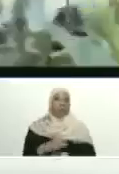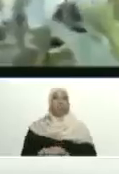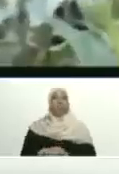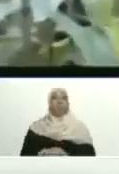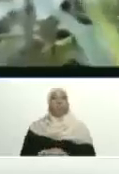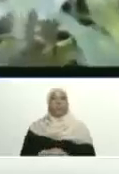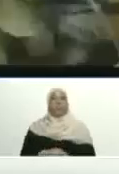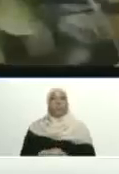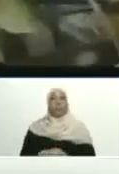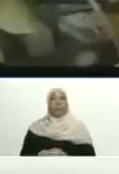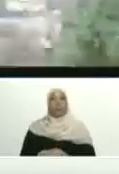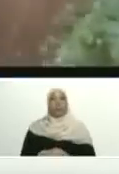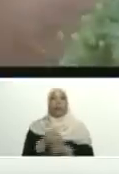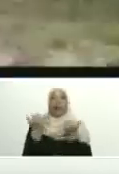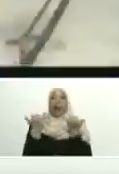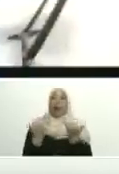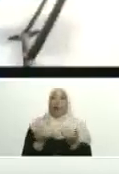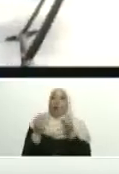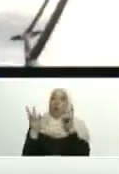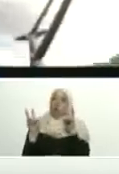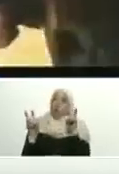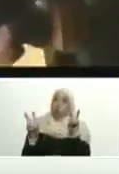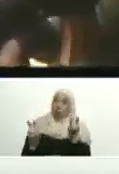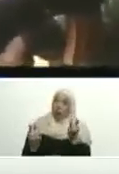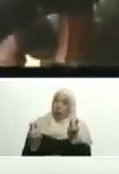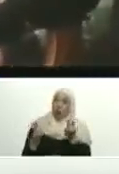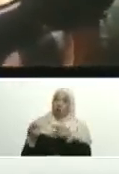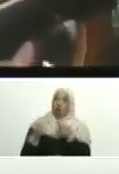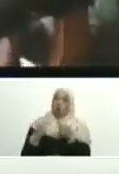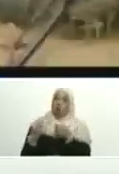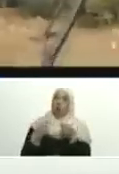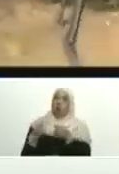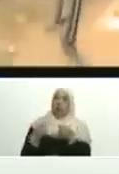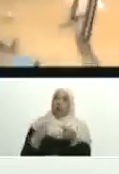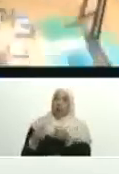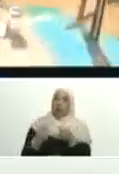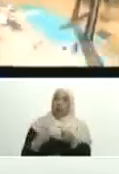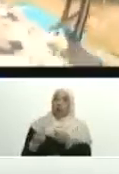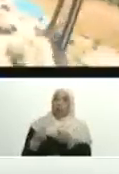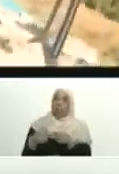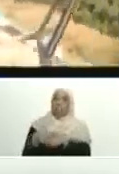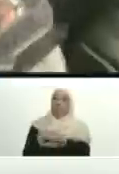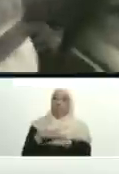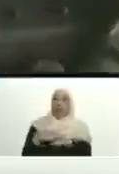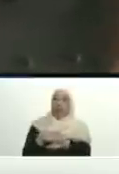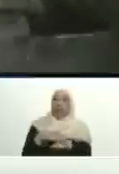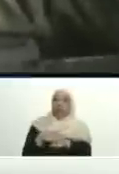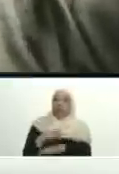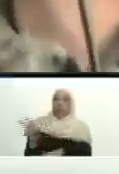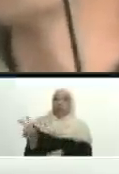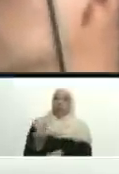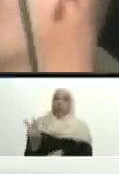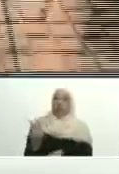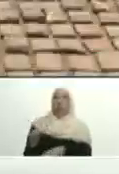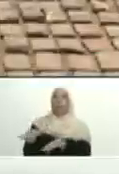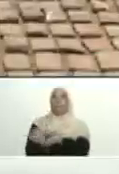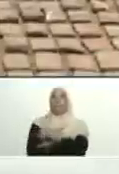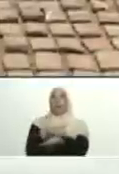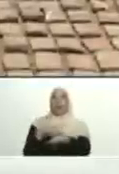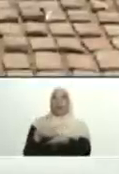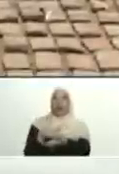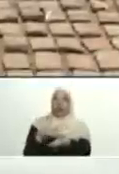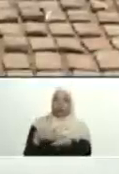Ahora, bueno, tenemos nuevamente la coordinación del ministro Padrino por Venezuela y el ministro Iván